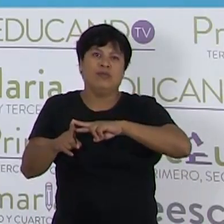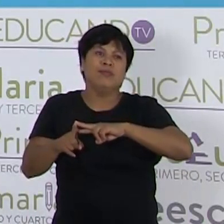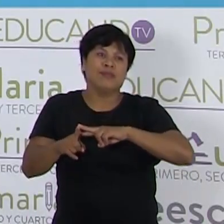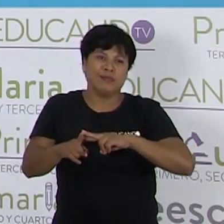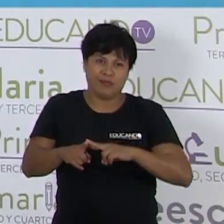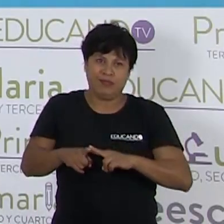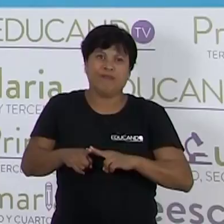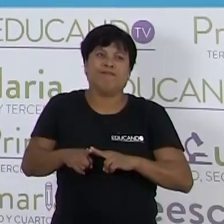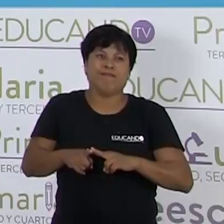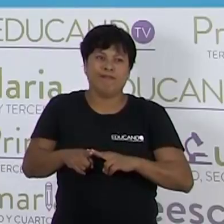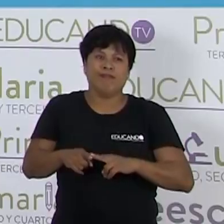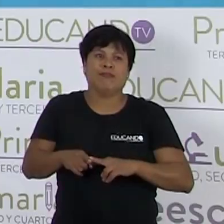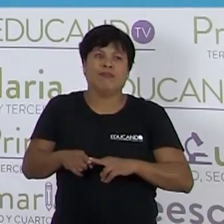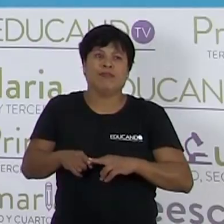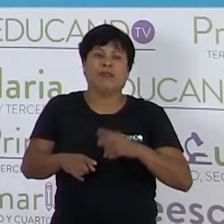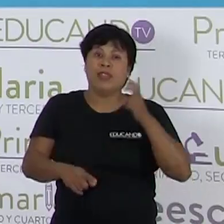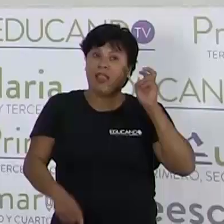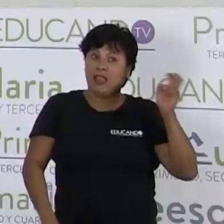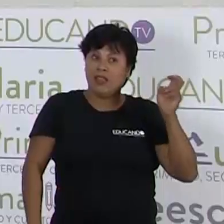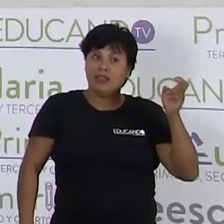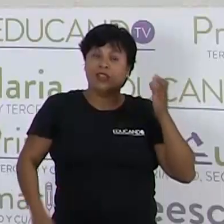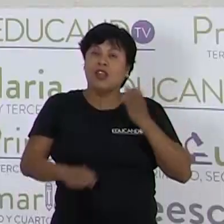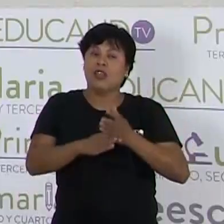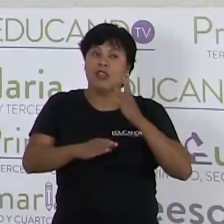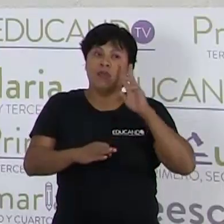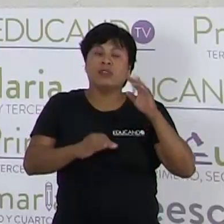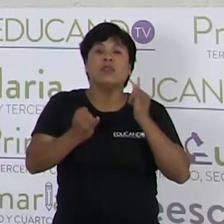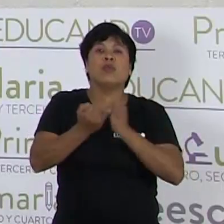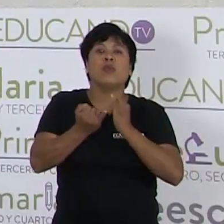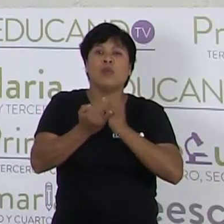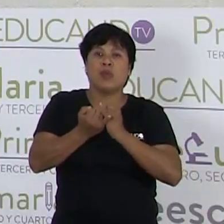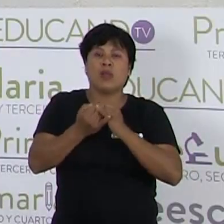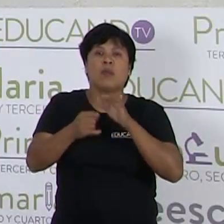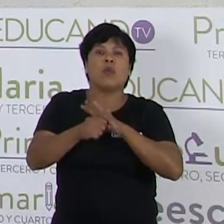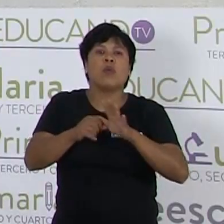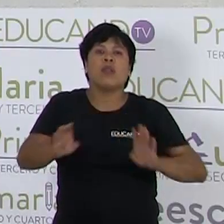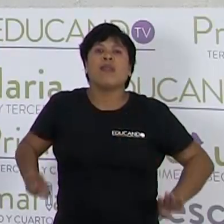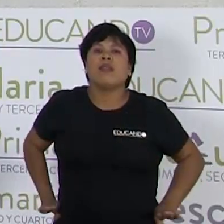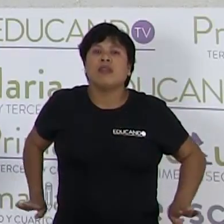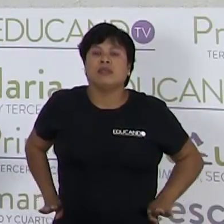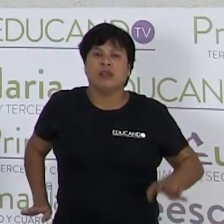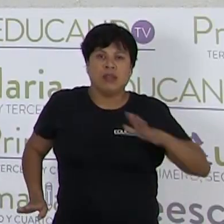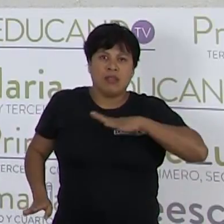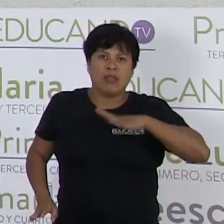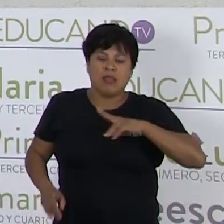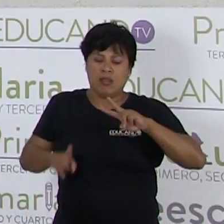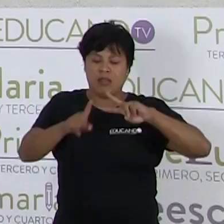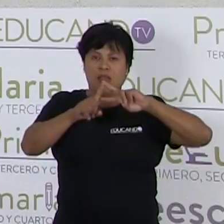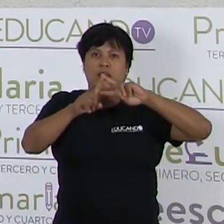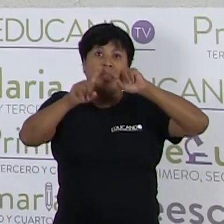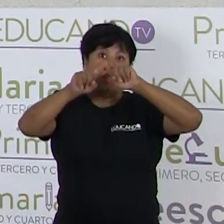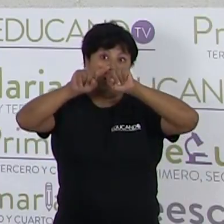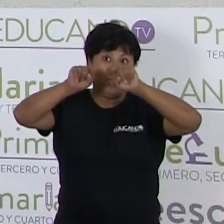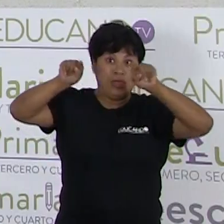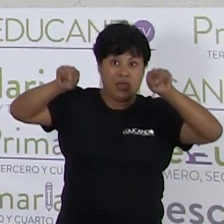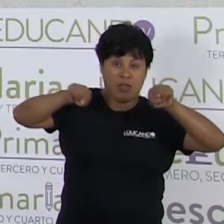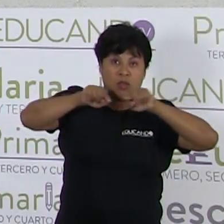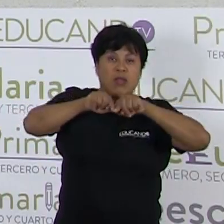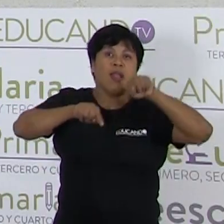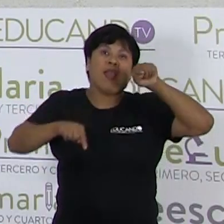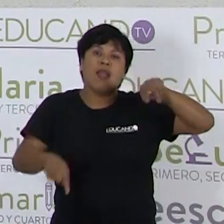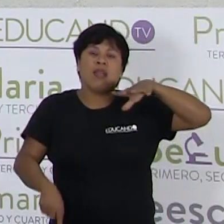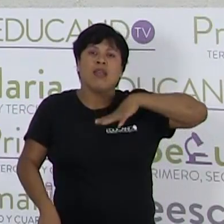4. De esta misma manera, pero fíjate qué característica tienen los rectángulos, que esos me pueden salir